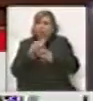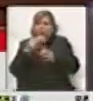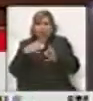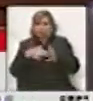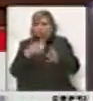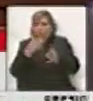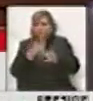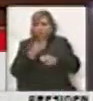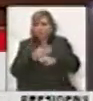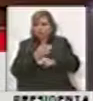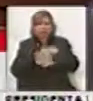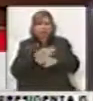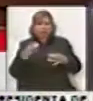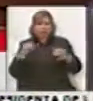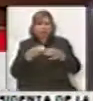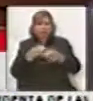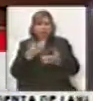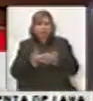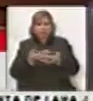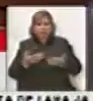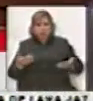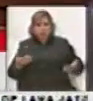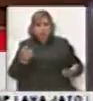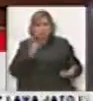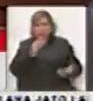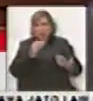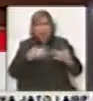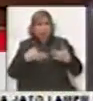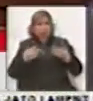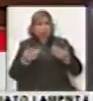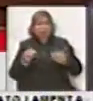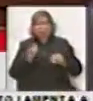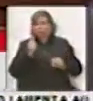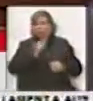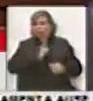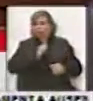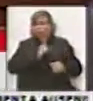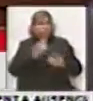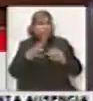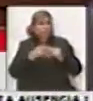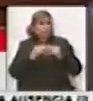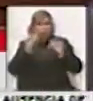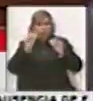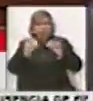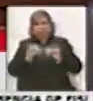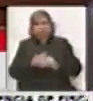viene construyendo, un conjunto de infraestructuras que no se podrían hacer si es que los propios productores